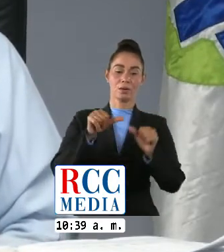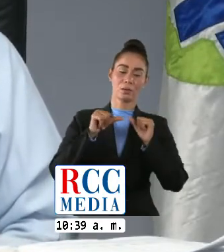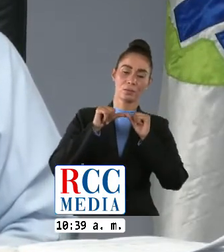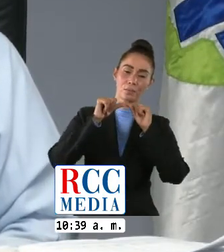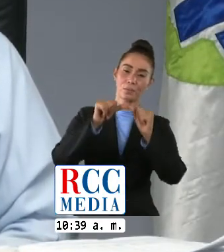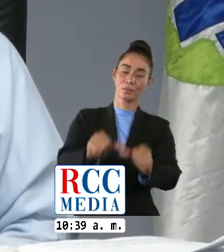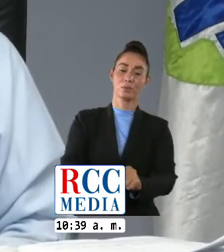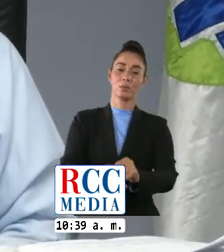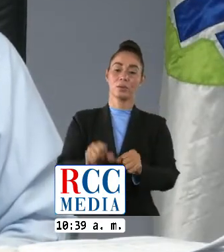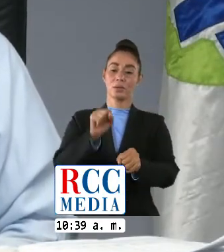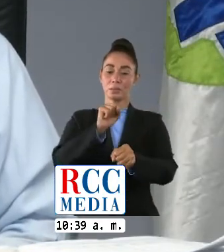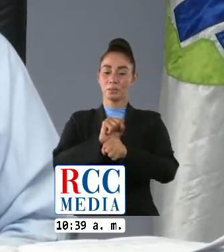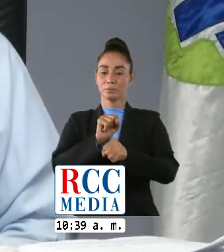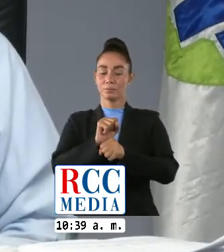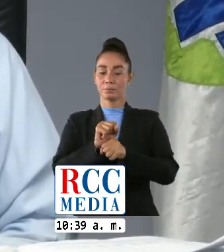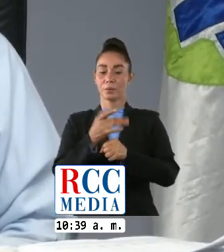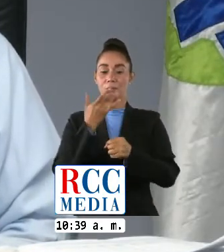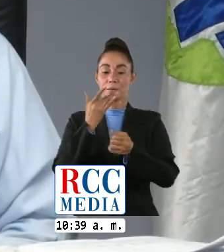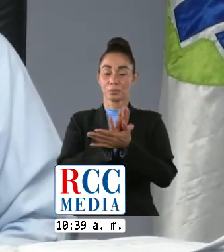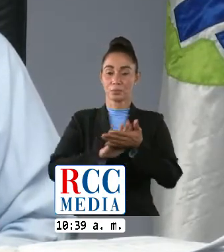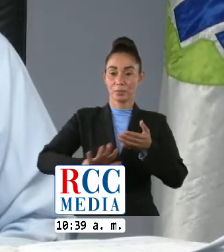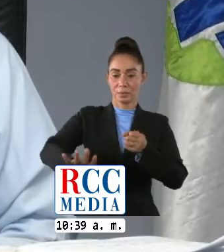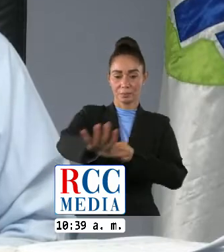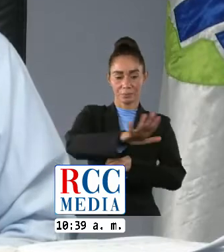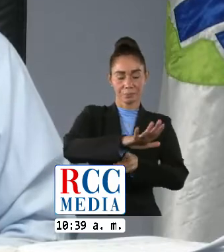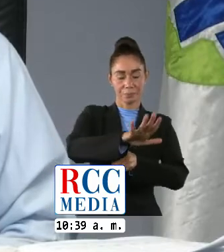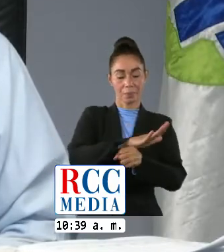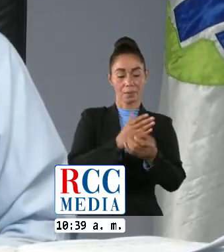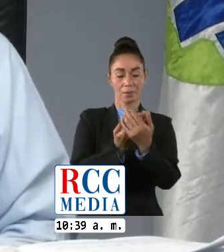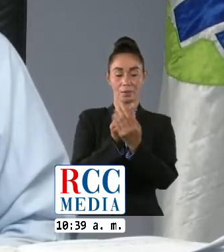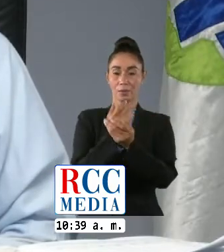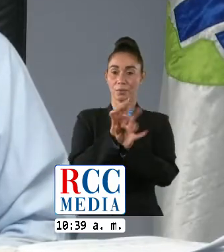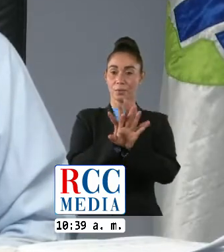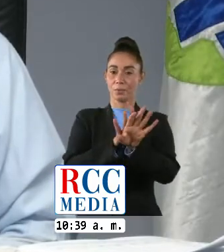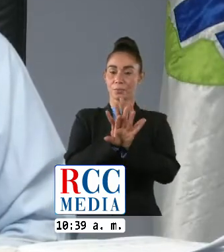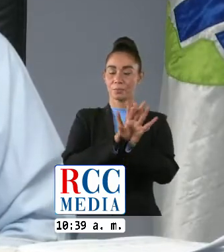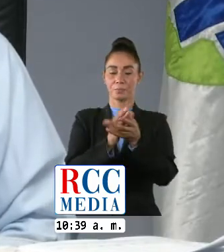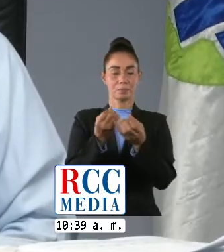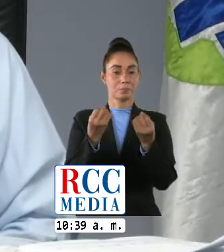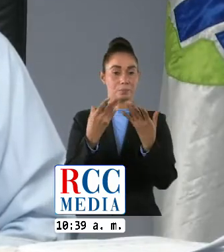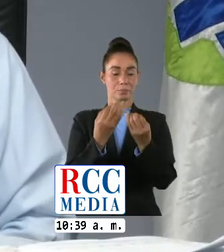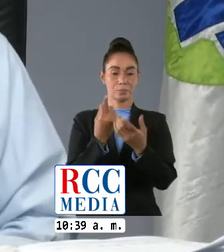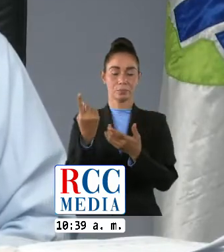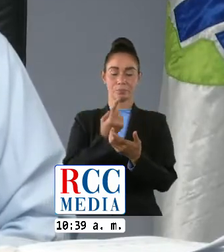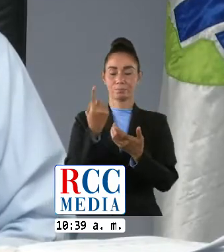Mantener las labores de higiene de manos con agua y jabón abundante.